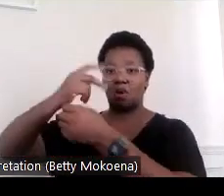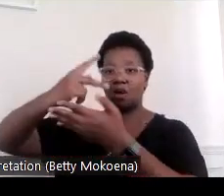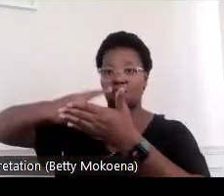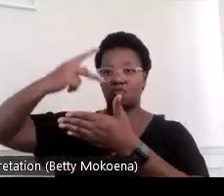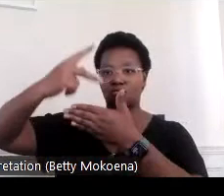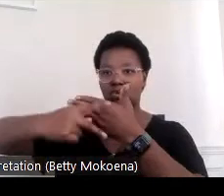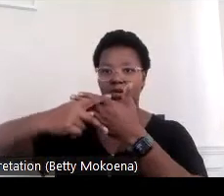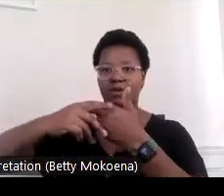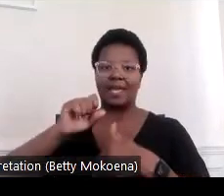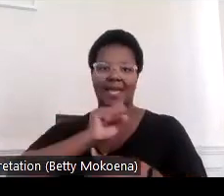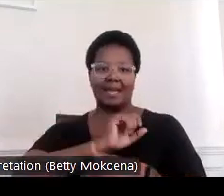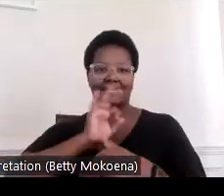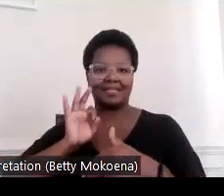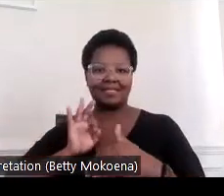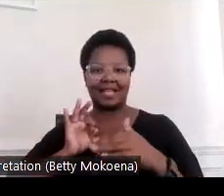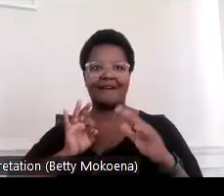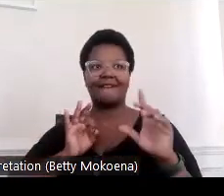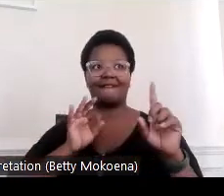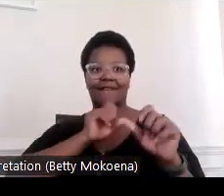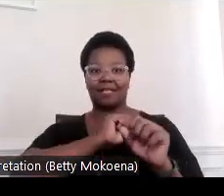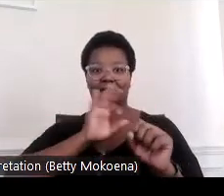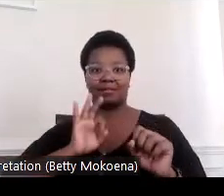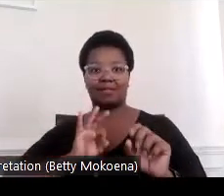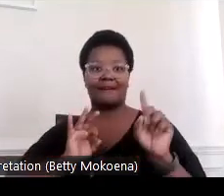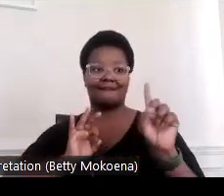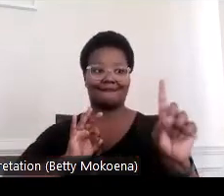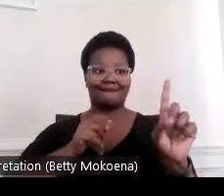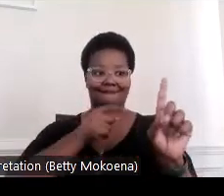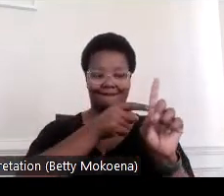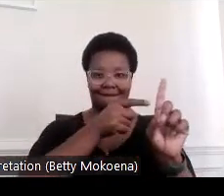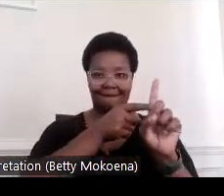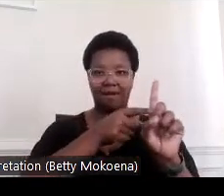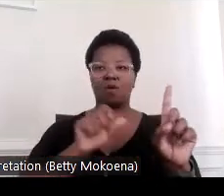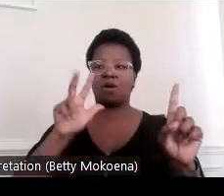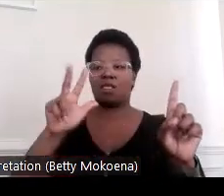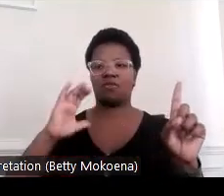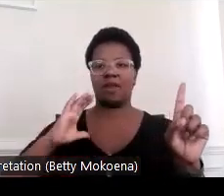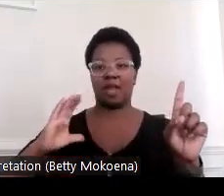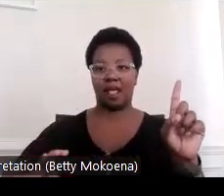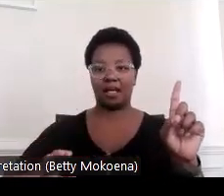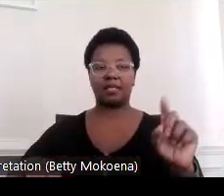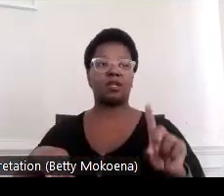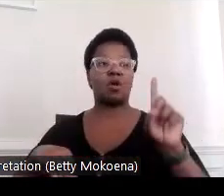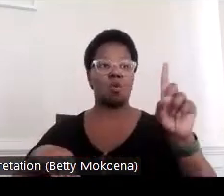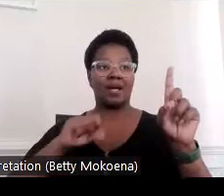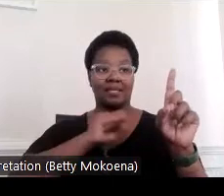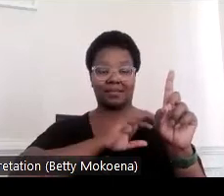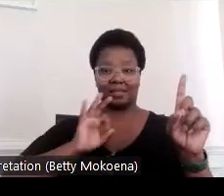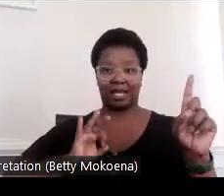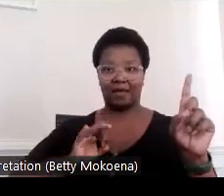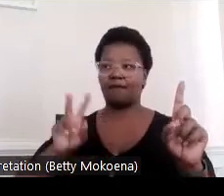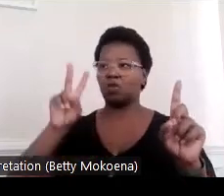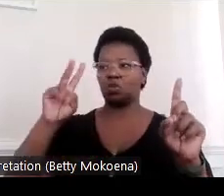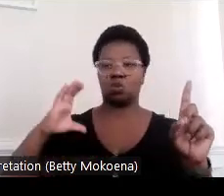programas diurnos verdad frecuentemente la tasa de personal es un personal para dos clientes o